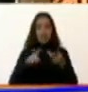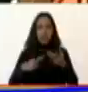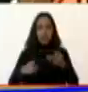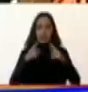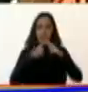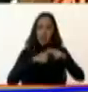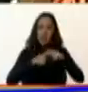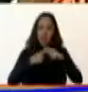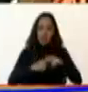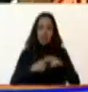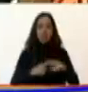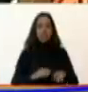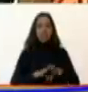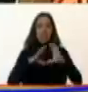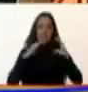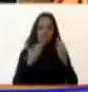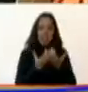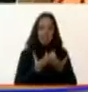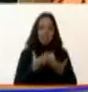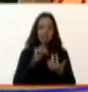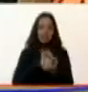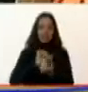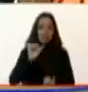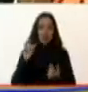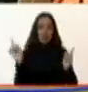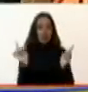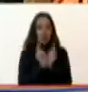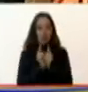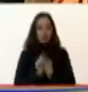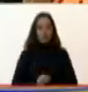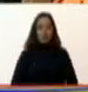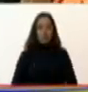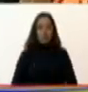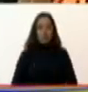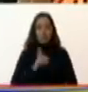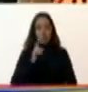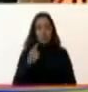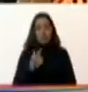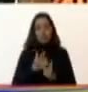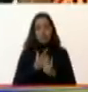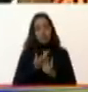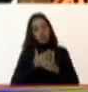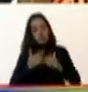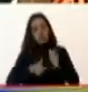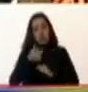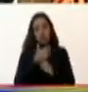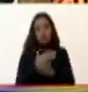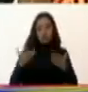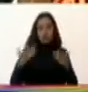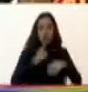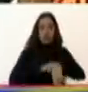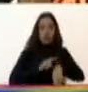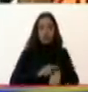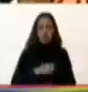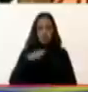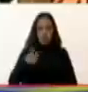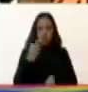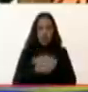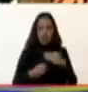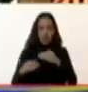talleres, seminarios, diplomados de corto plazo, de mediano plazo, que se puedan realizar en